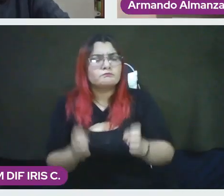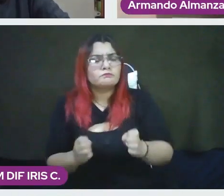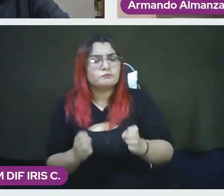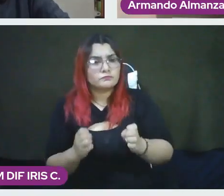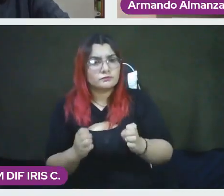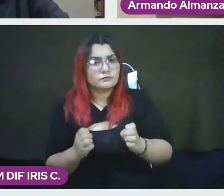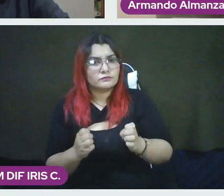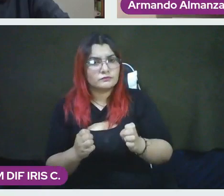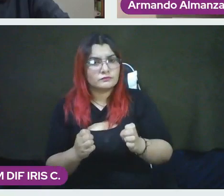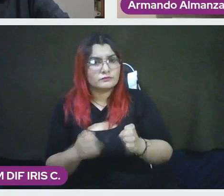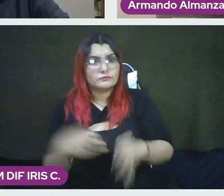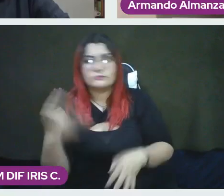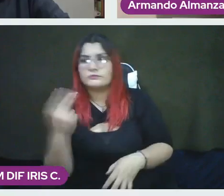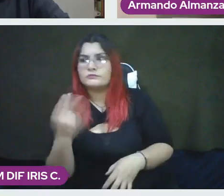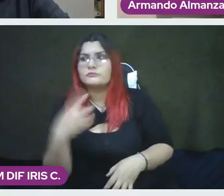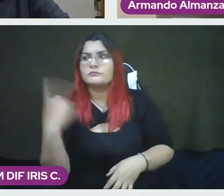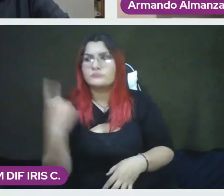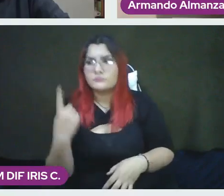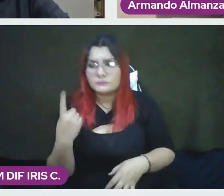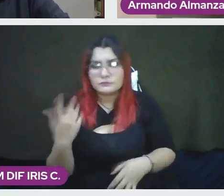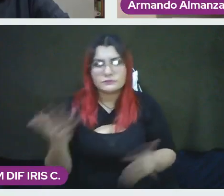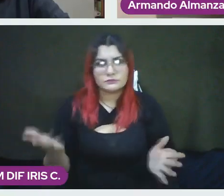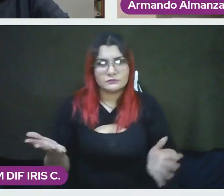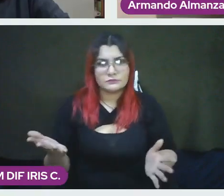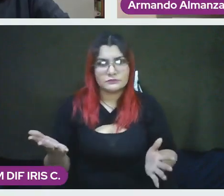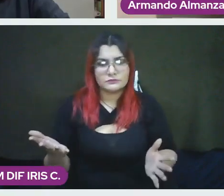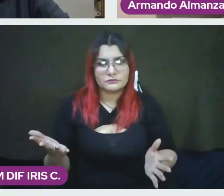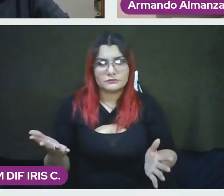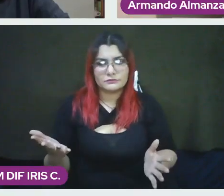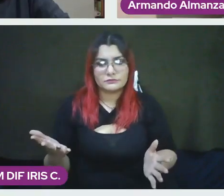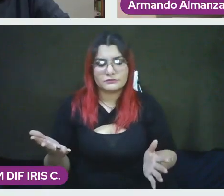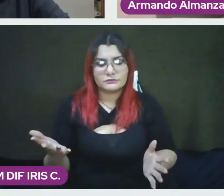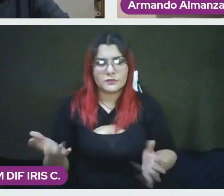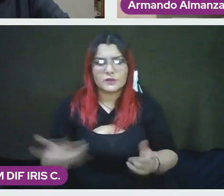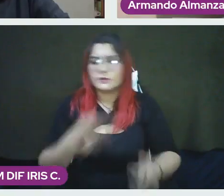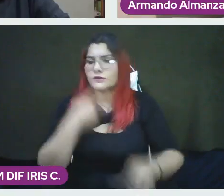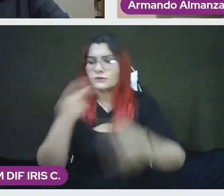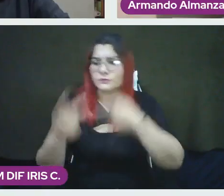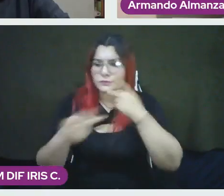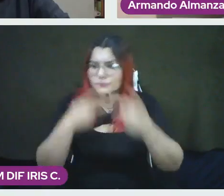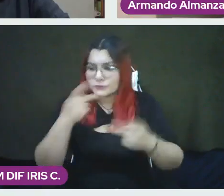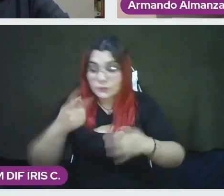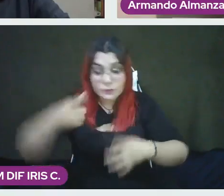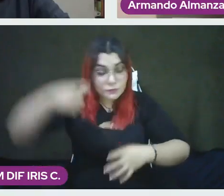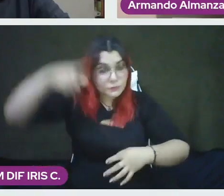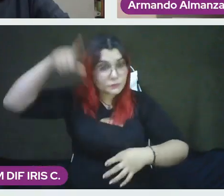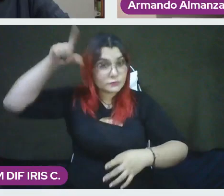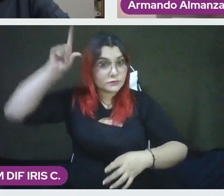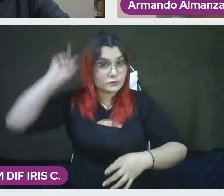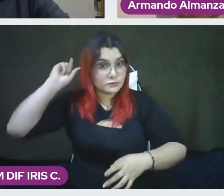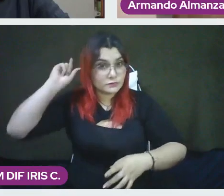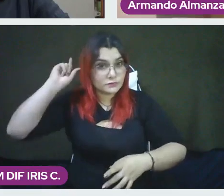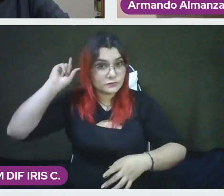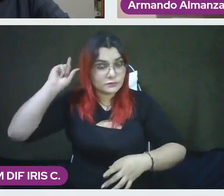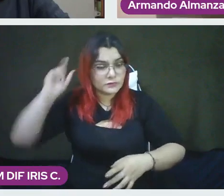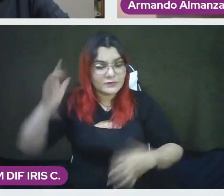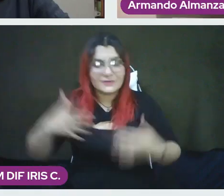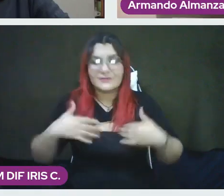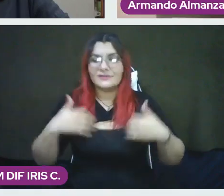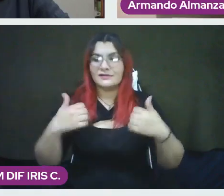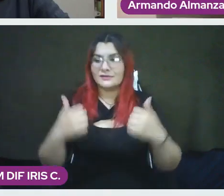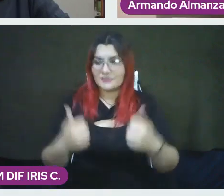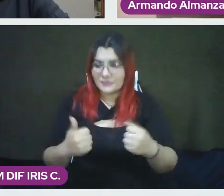Hablar de la locura es hablar de una situación, de un dolor emocional. Y